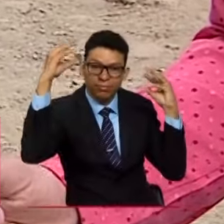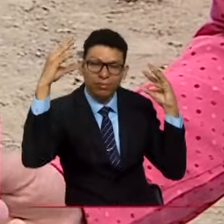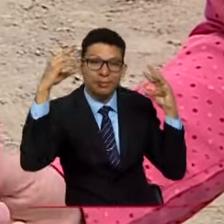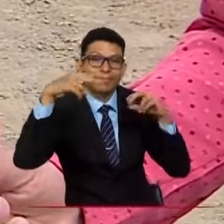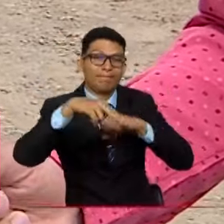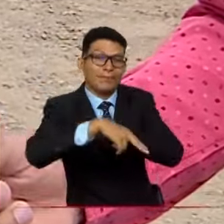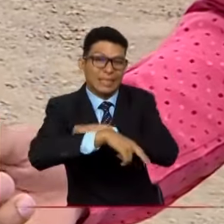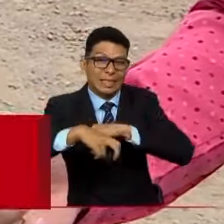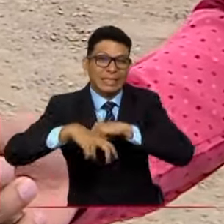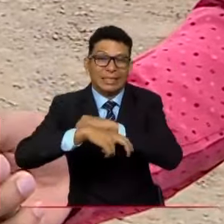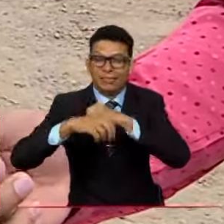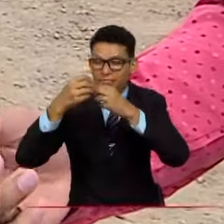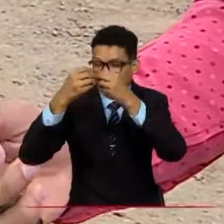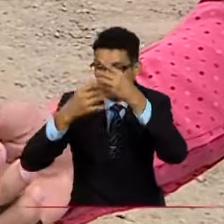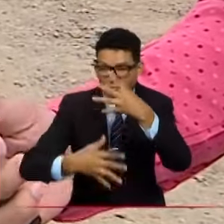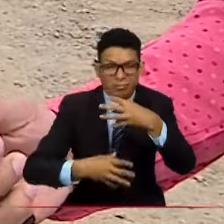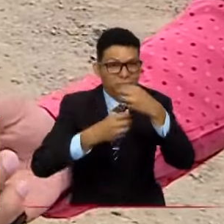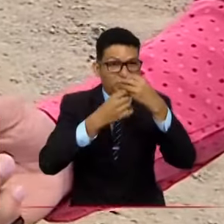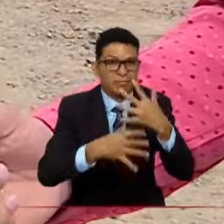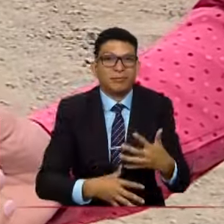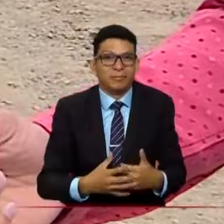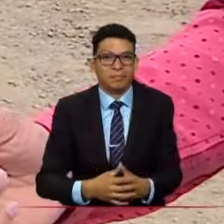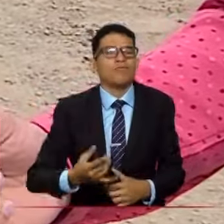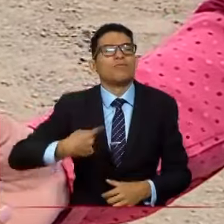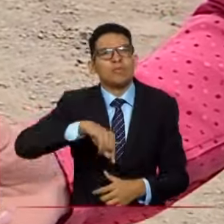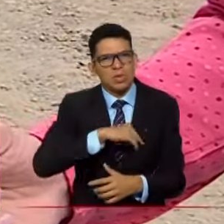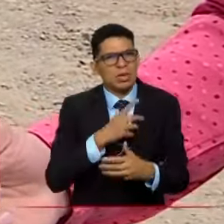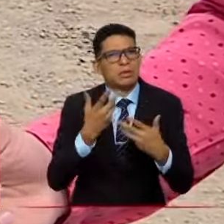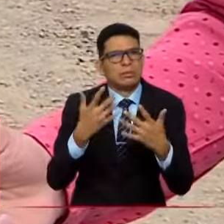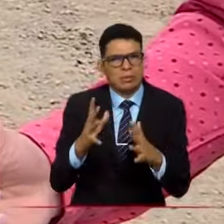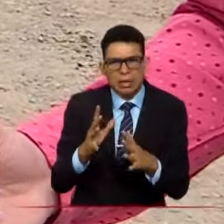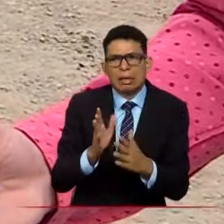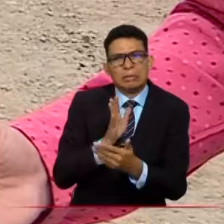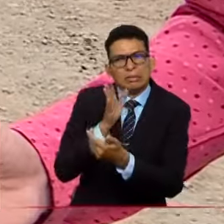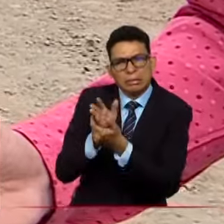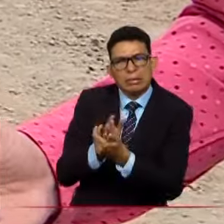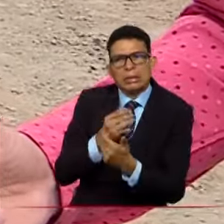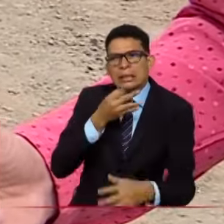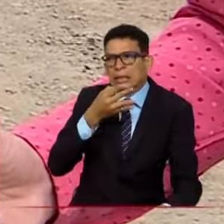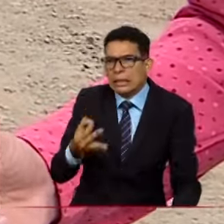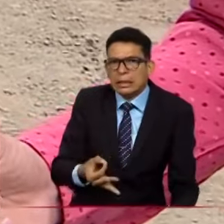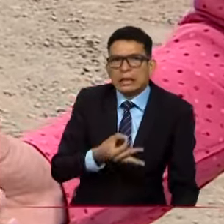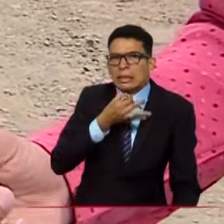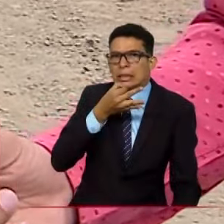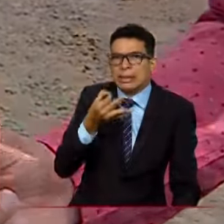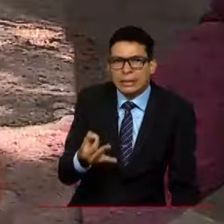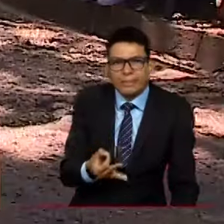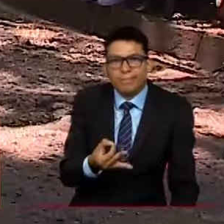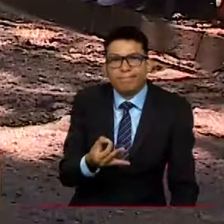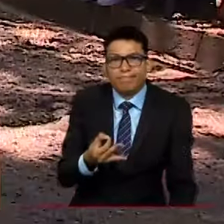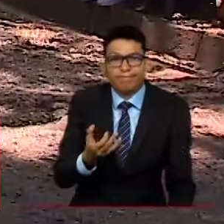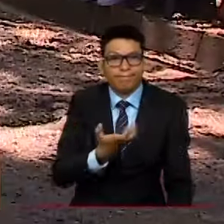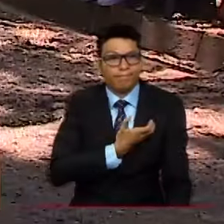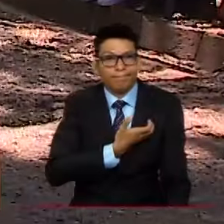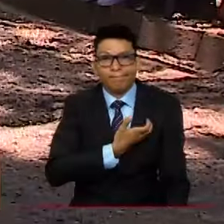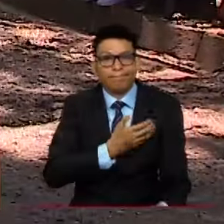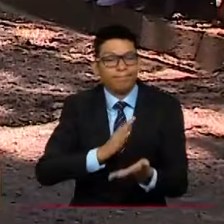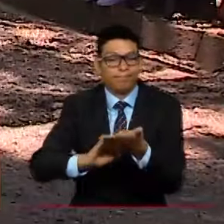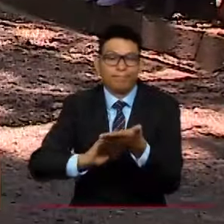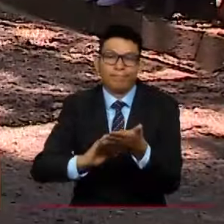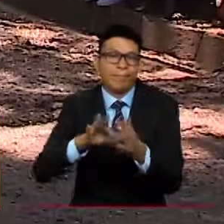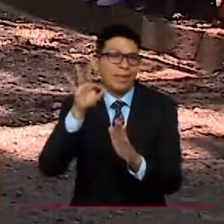robos. Nosotros ya hemos hecho varias sesiones, pero ha sido difícil que la alcaldía o el municipio nos atienda en las vías,